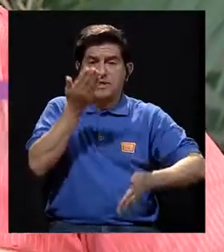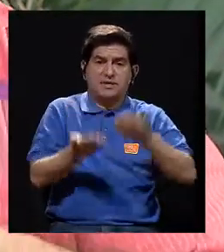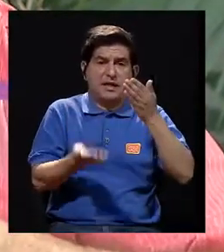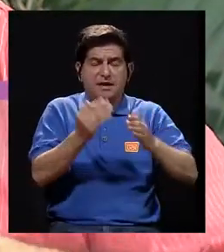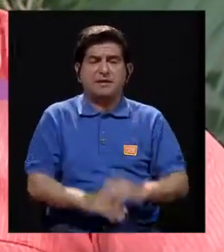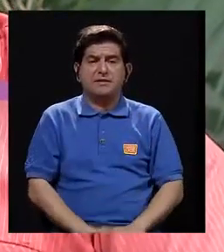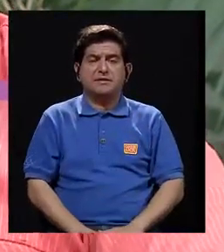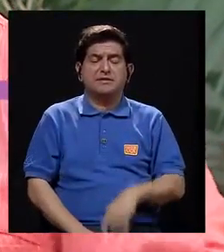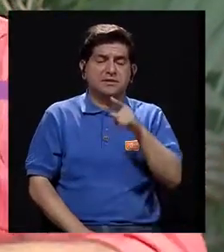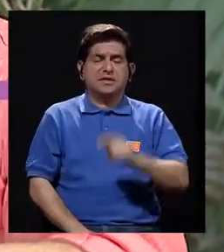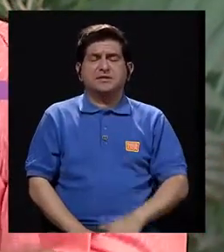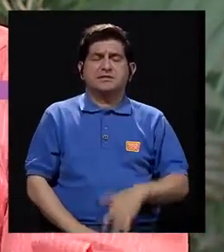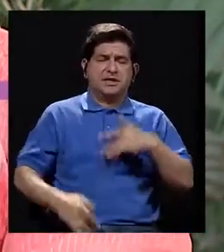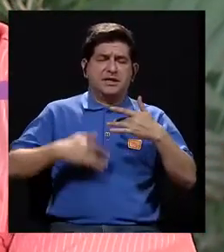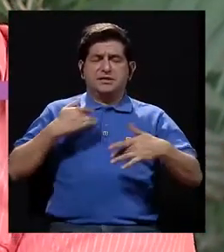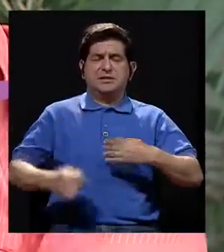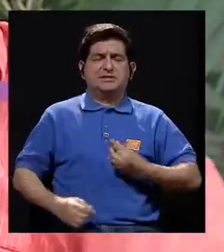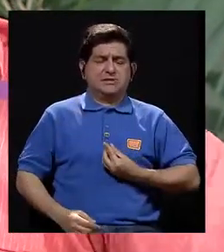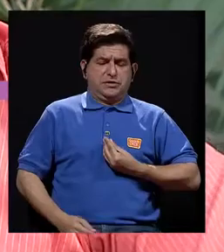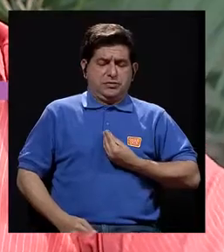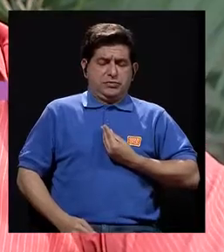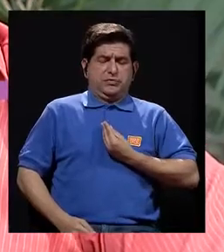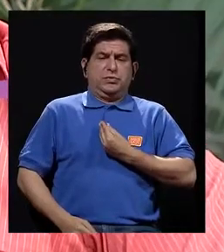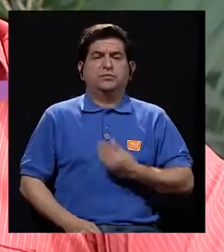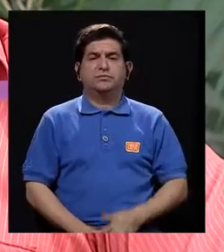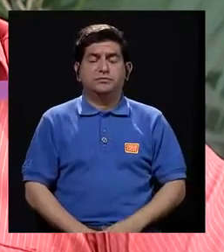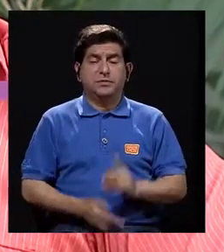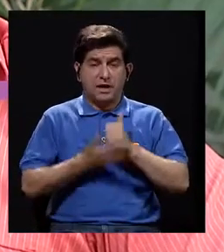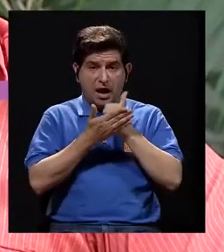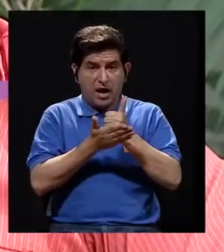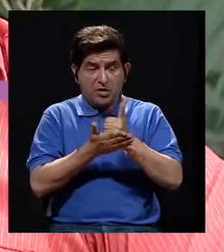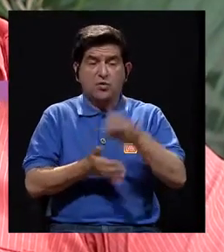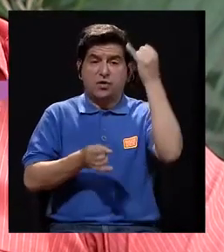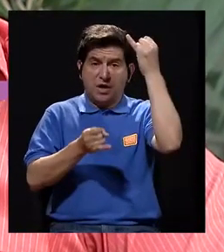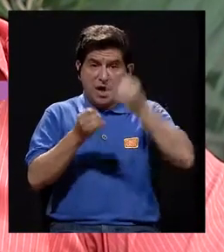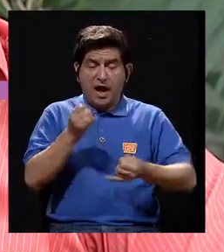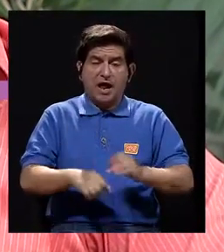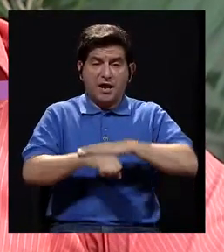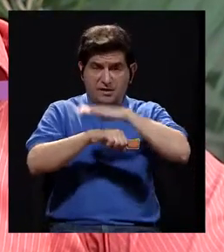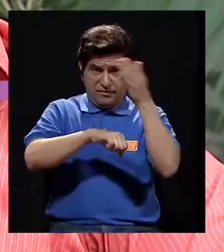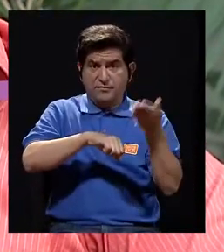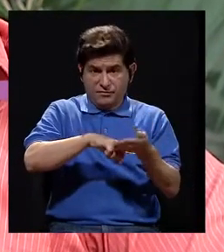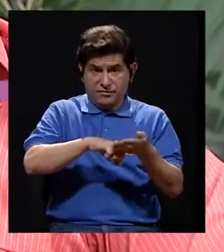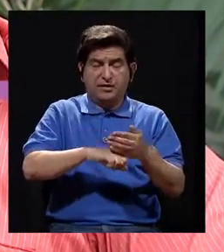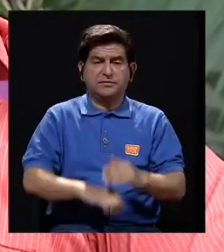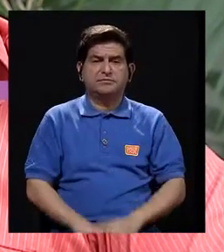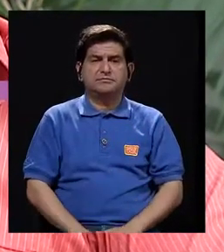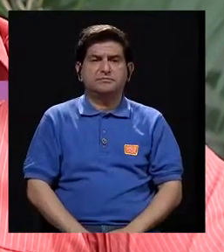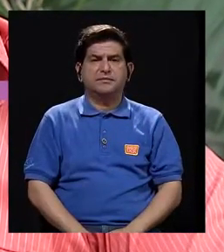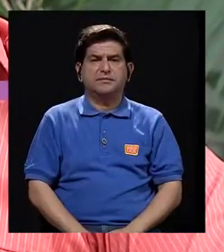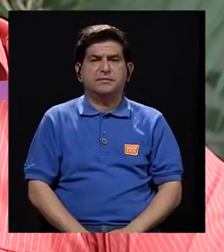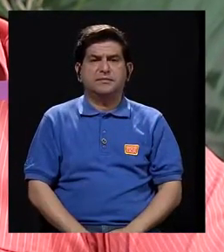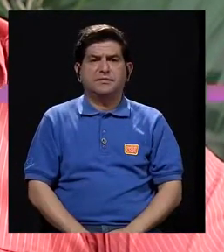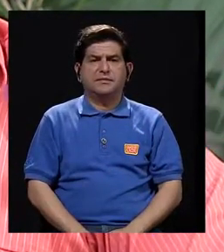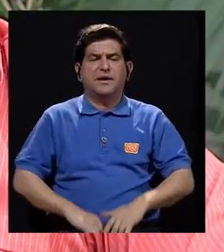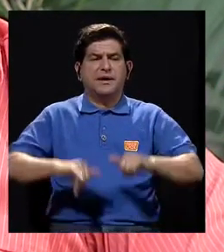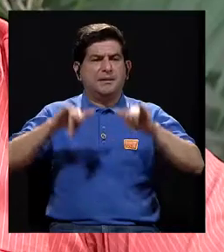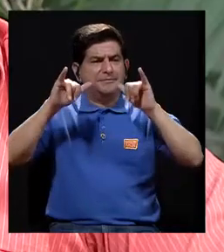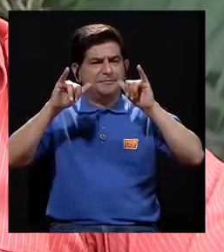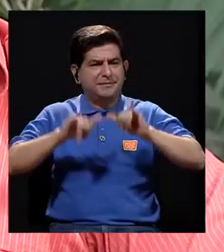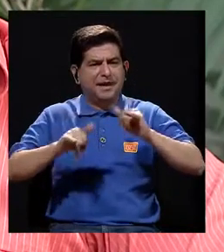sienten que ahí viene algo, ¿verdad? Dormir de lado o levemente inclinado ayudaría. Y al final del embarazo, pues, mantener,